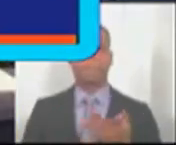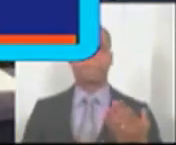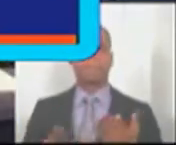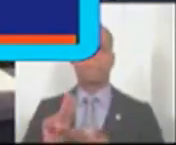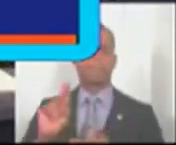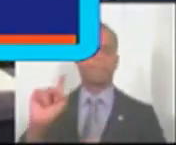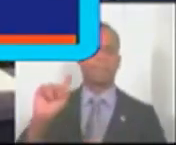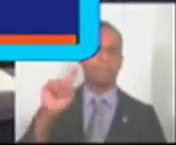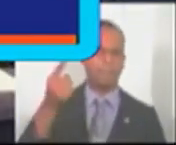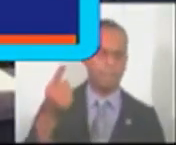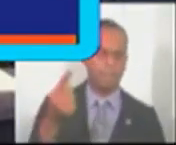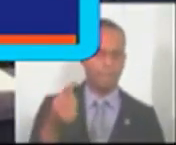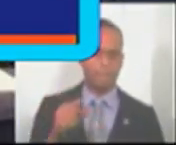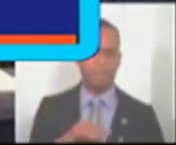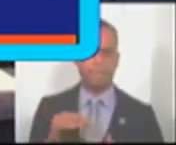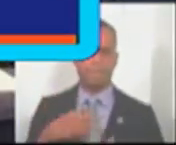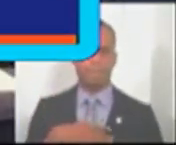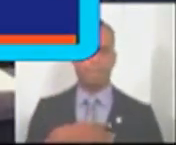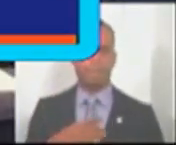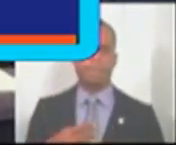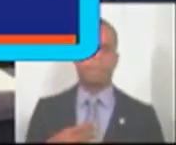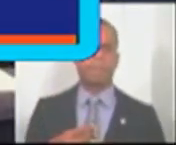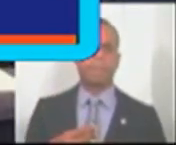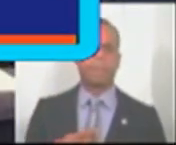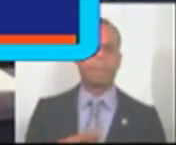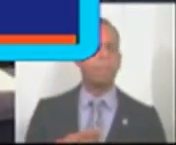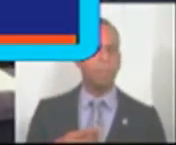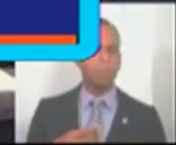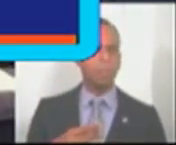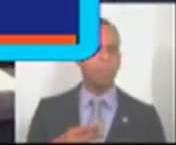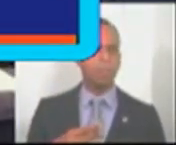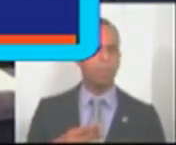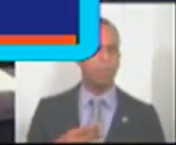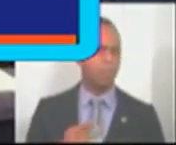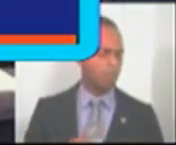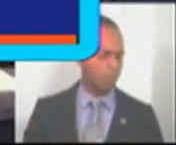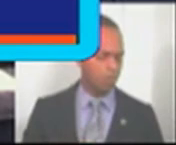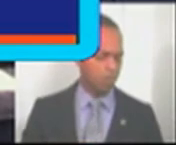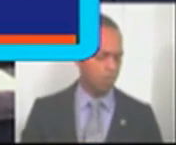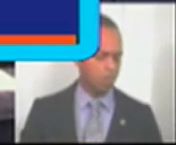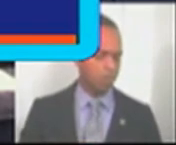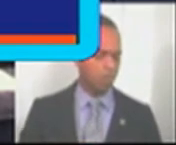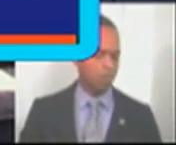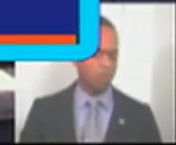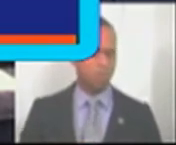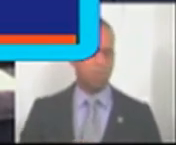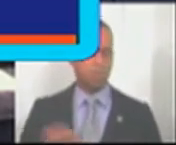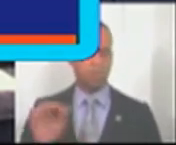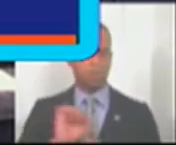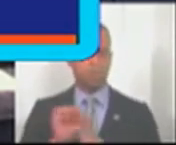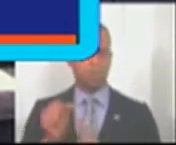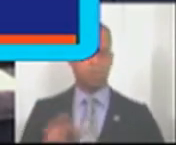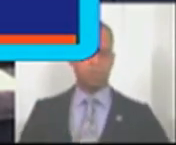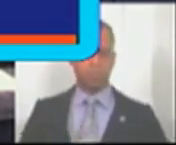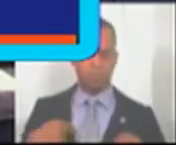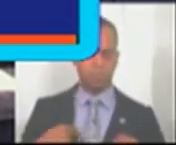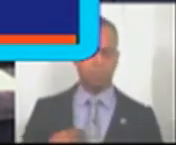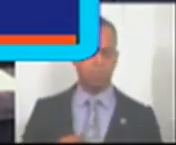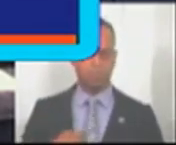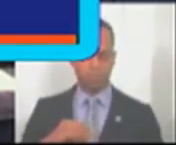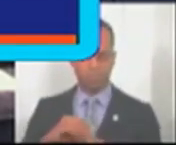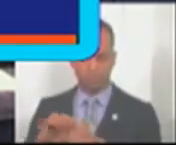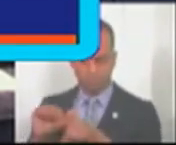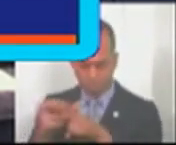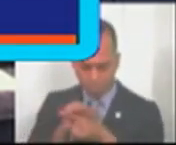primera cosa que me gustaría pedirle es que eduquen la condición humana, que la